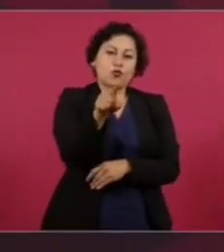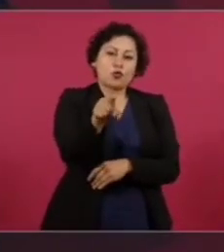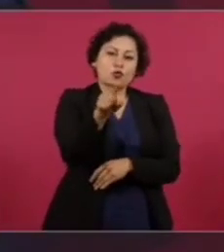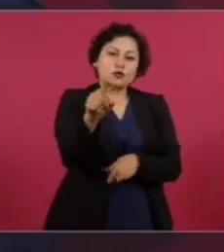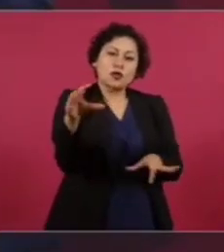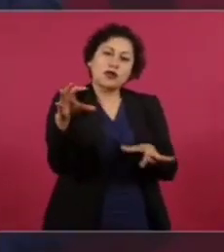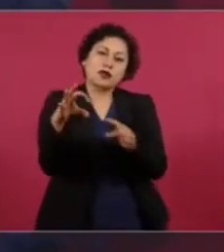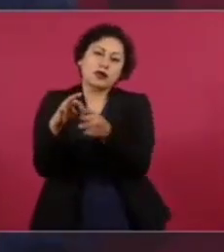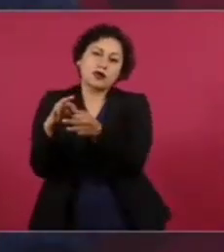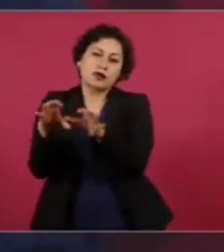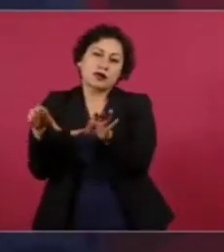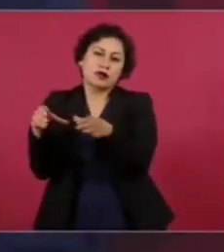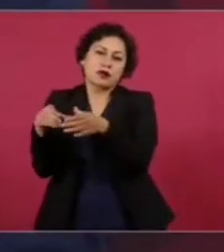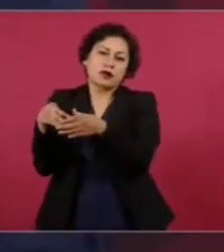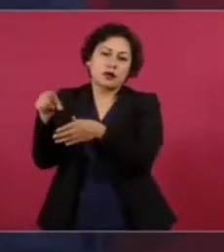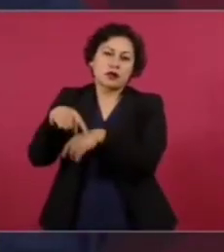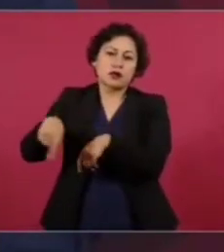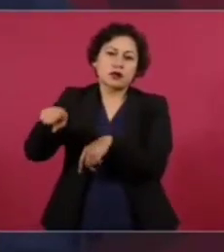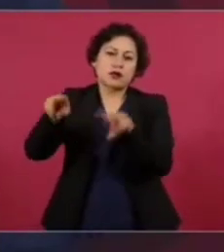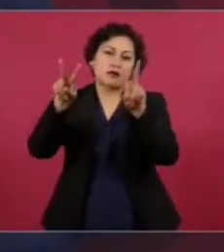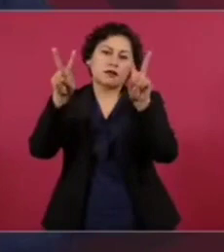económico y al poder político.